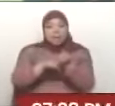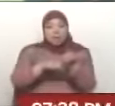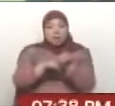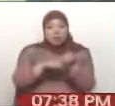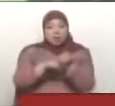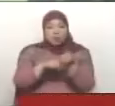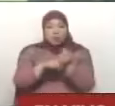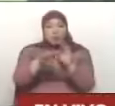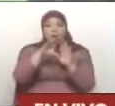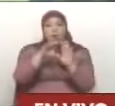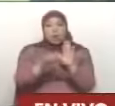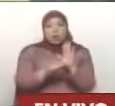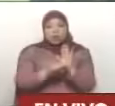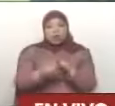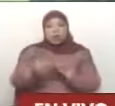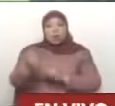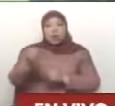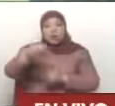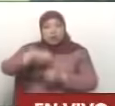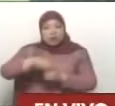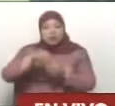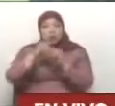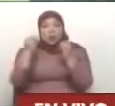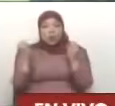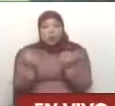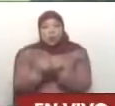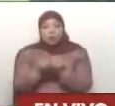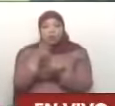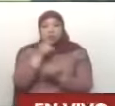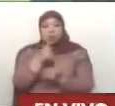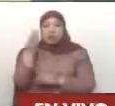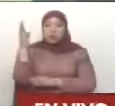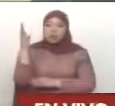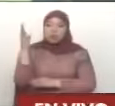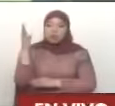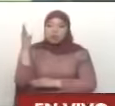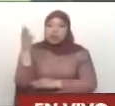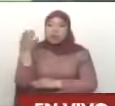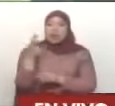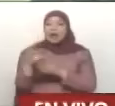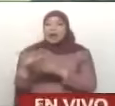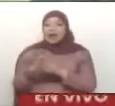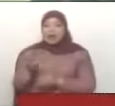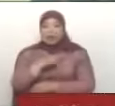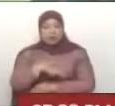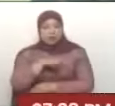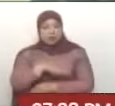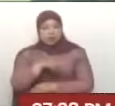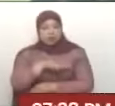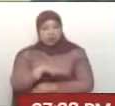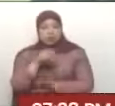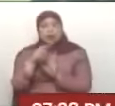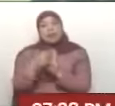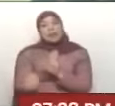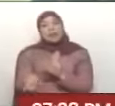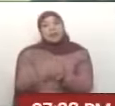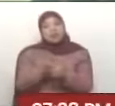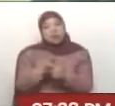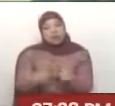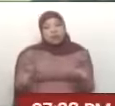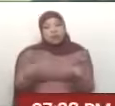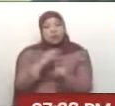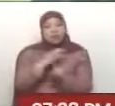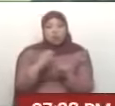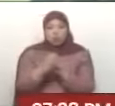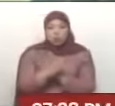la constitución de asociaciones civiles sin fines de lucro de carácter religioso, en el marco de la garantía de derecho a la libertad de religión y